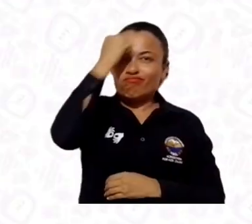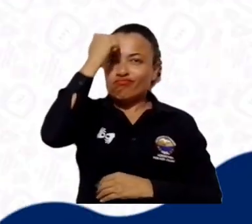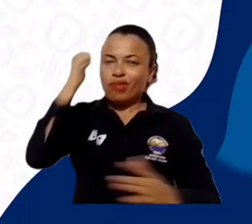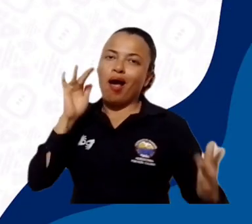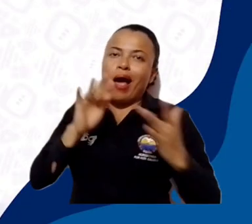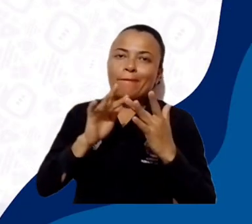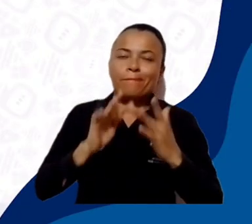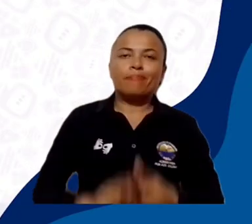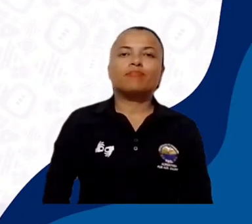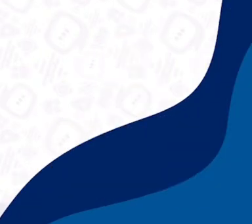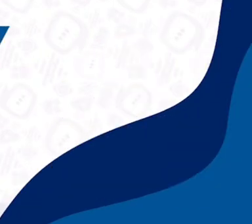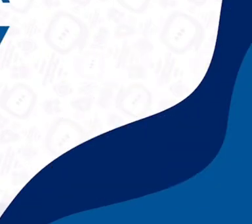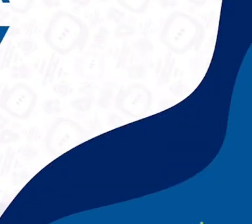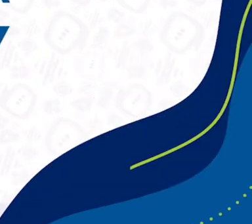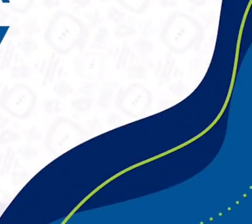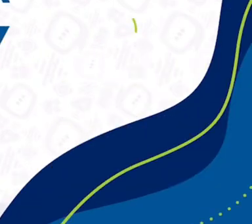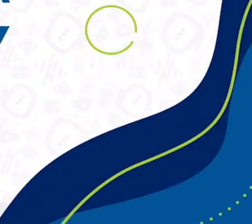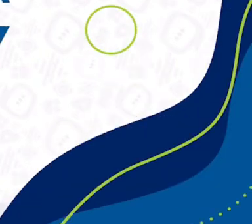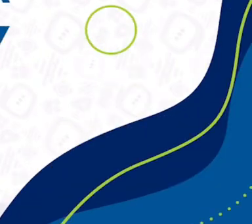pedagógico.